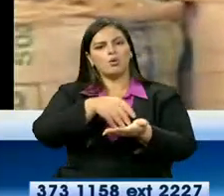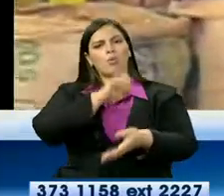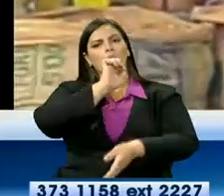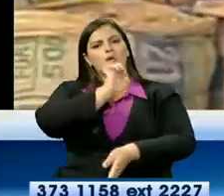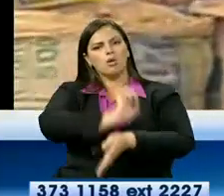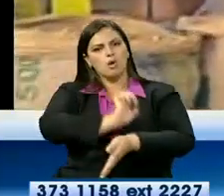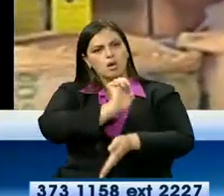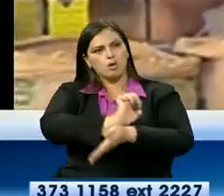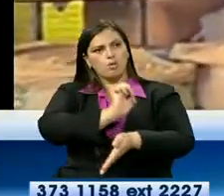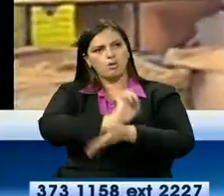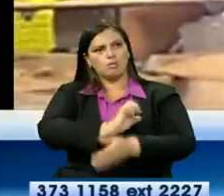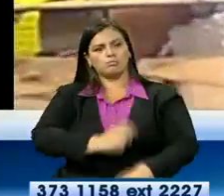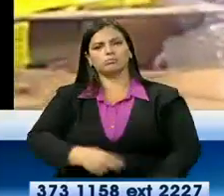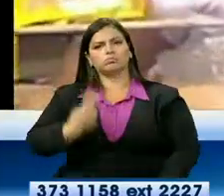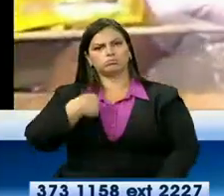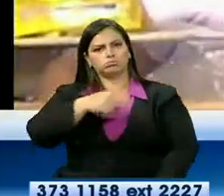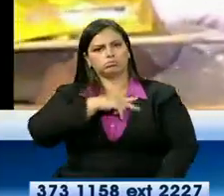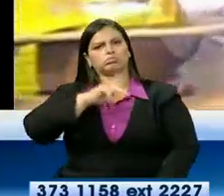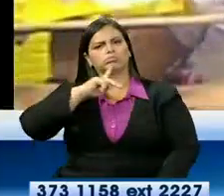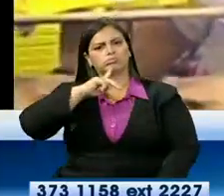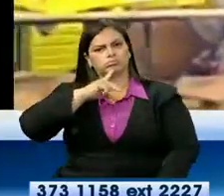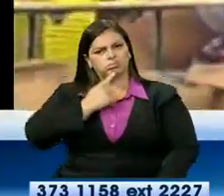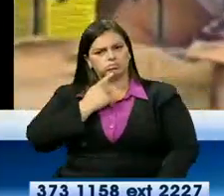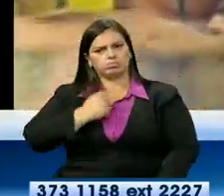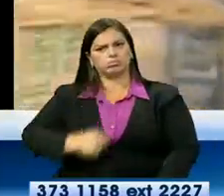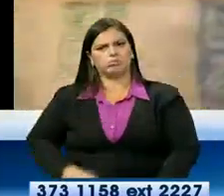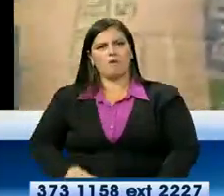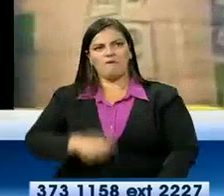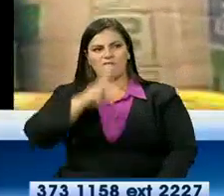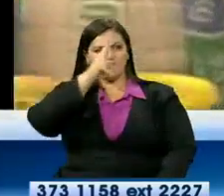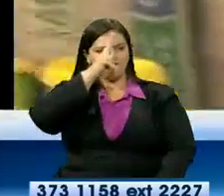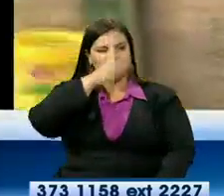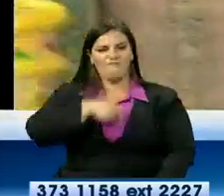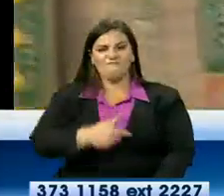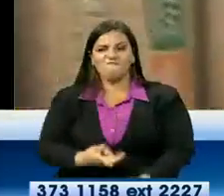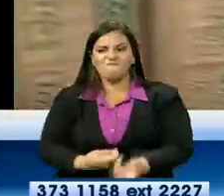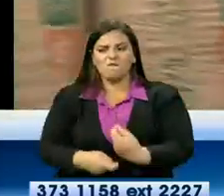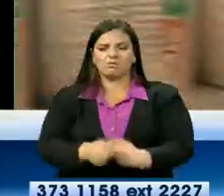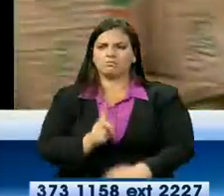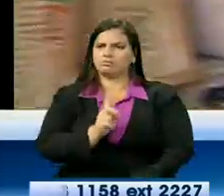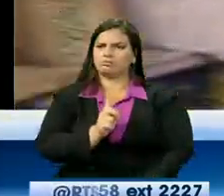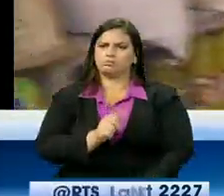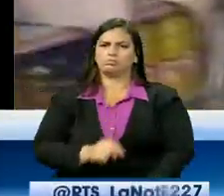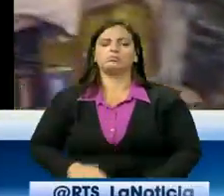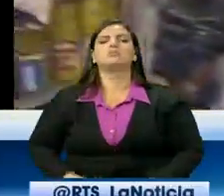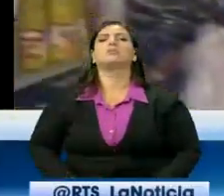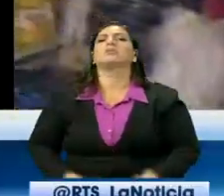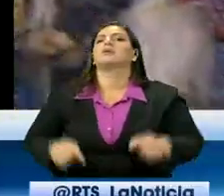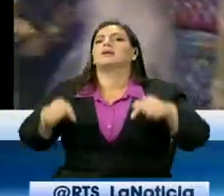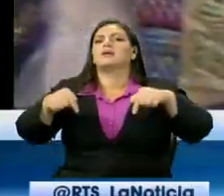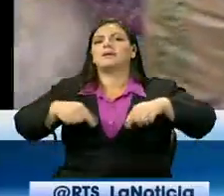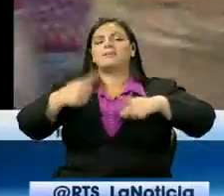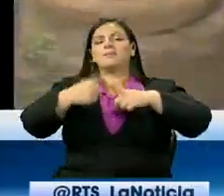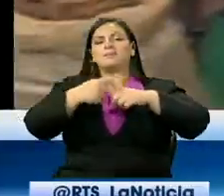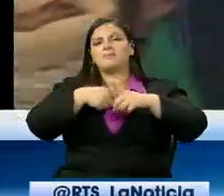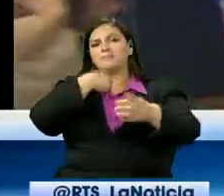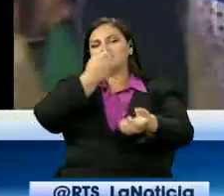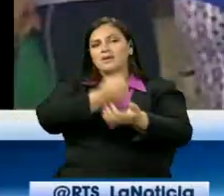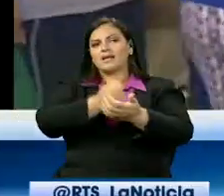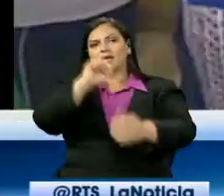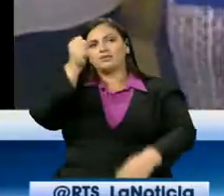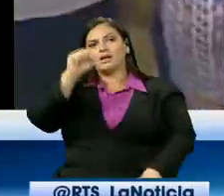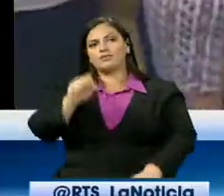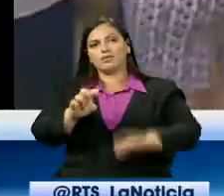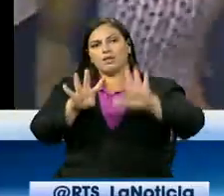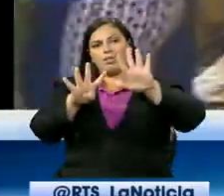nosotros somos serios, arroz nacional. Esto es lo que sucede aquí en el mercado de Sauces 9, tal vez dudas,